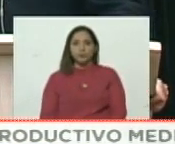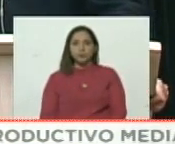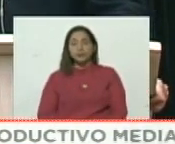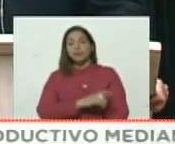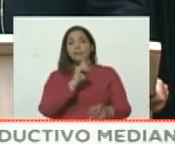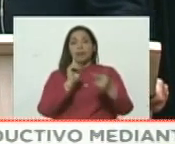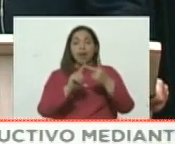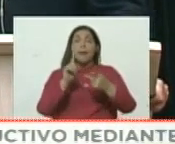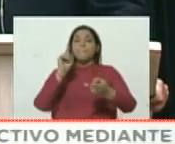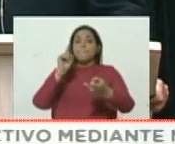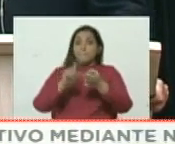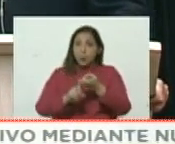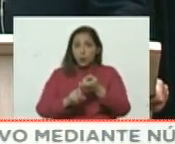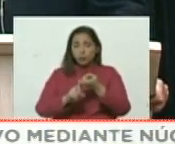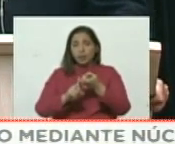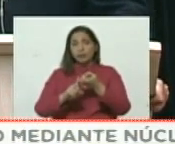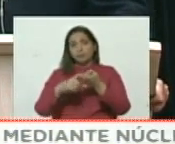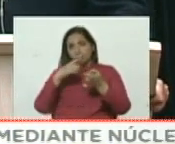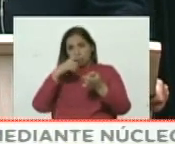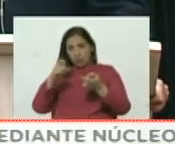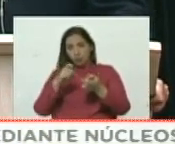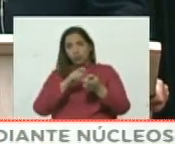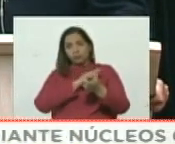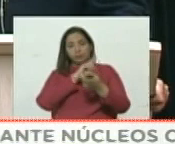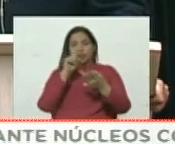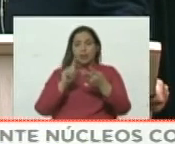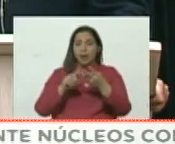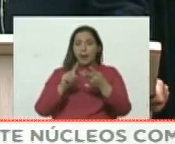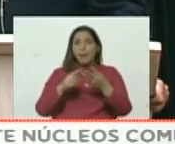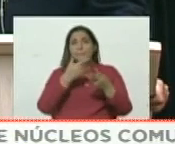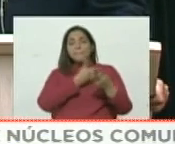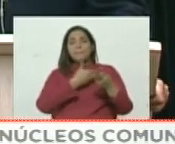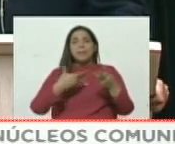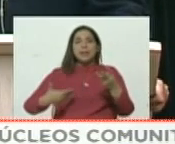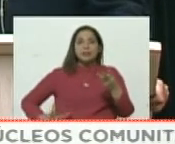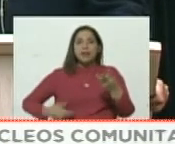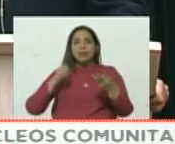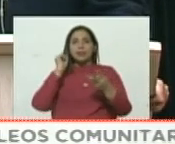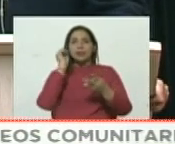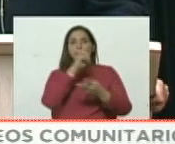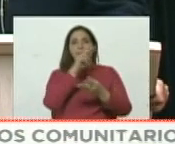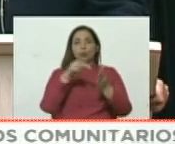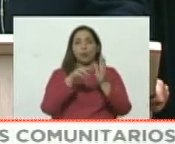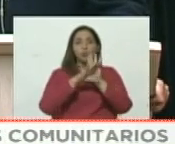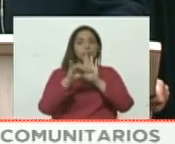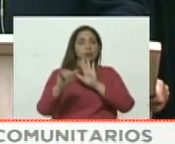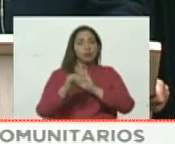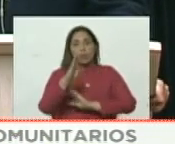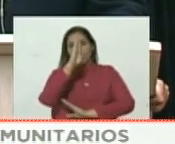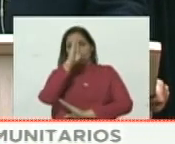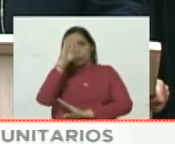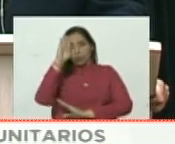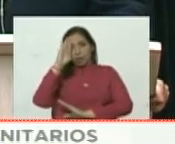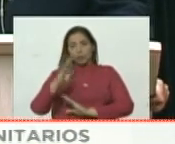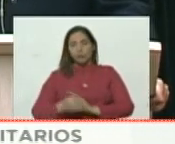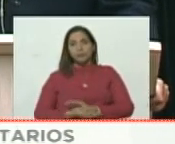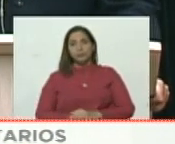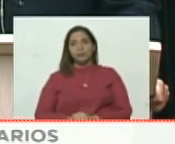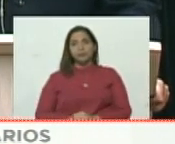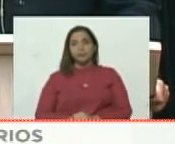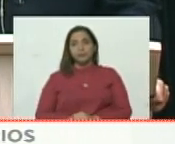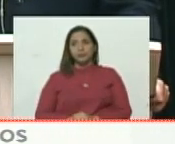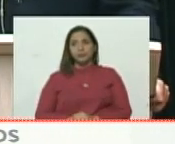primera combatiente, Cilia Flores, del presidente de la Asamblea Nacional Constituyente, Diosdado